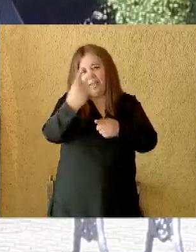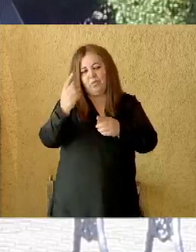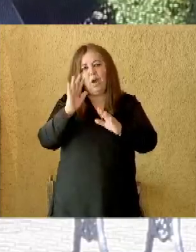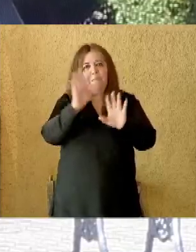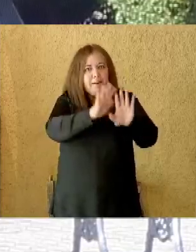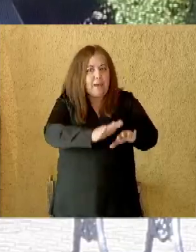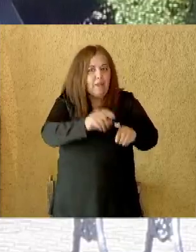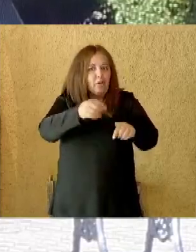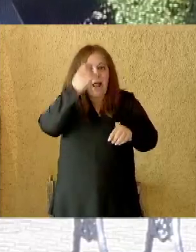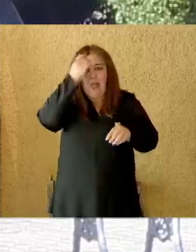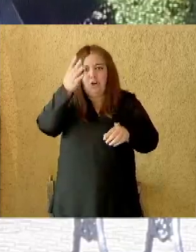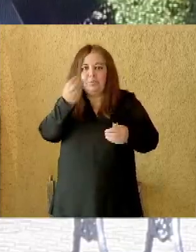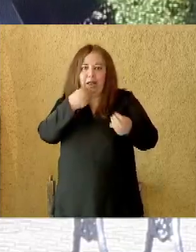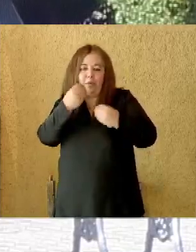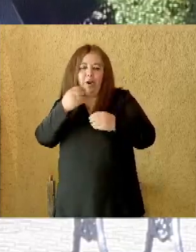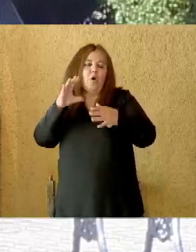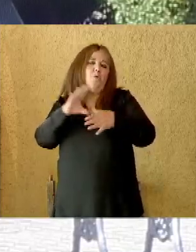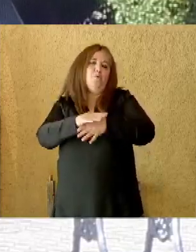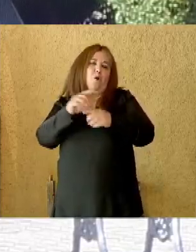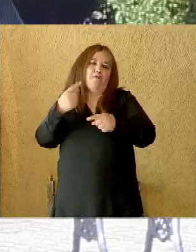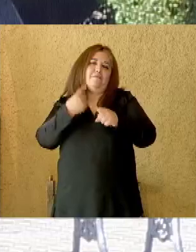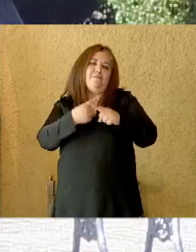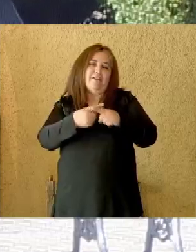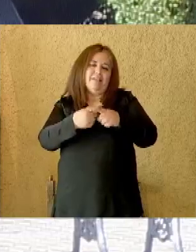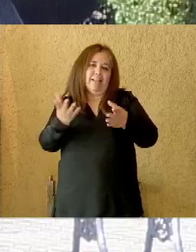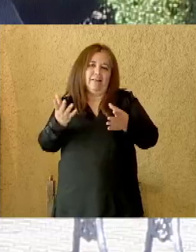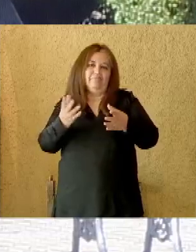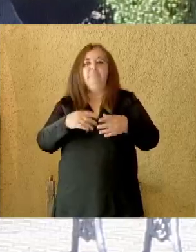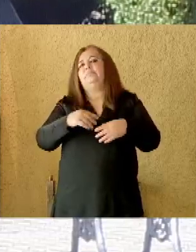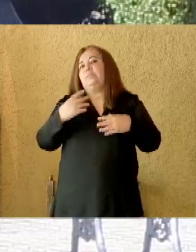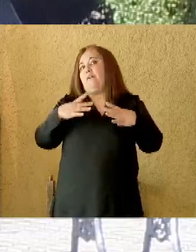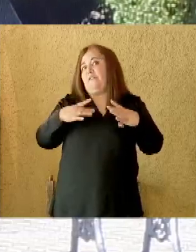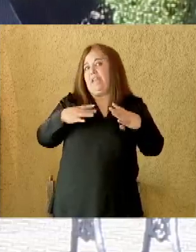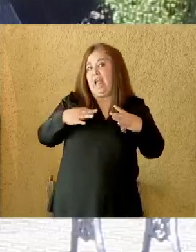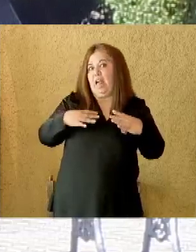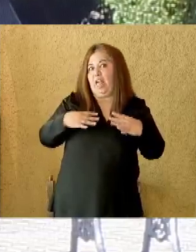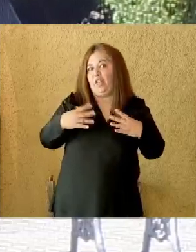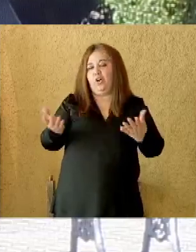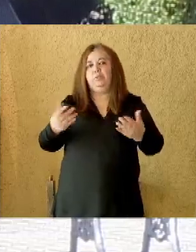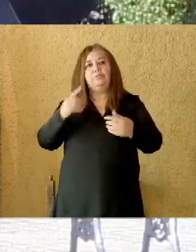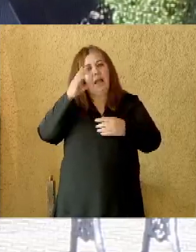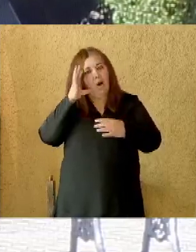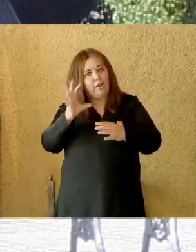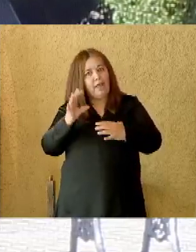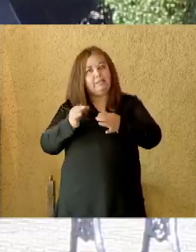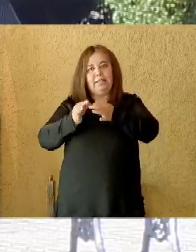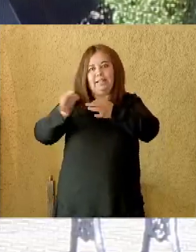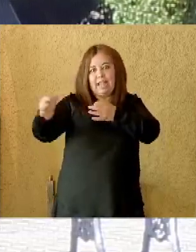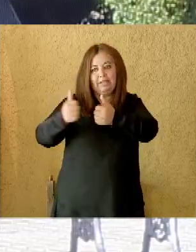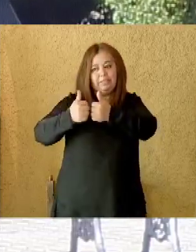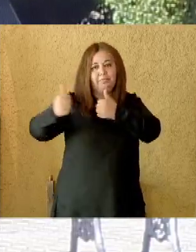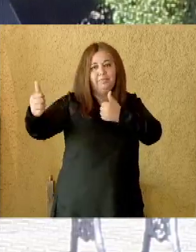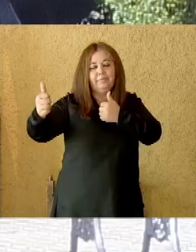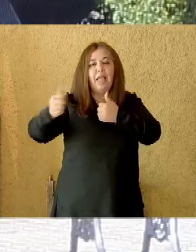de un almuerzo para disfrutar de este feriado. Como siempre, cuidémonos, por supuesto, tratemos de mantener las distancias, cuidemos a aquellos que son quizás un